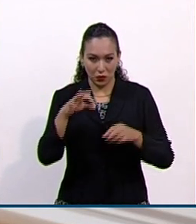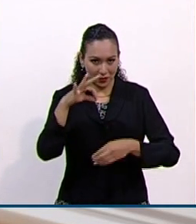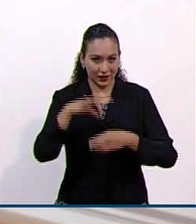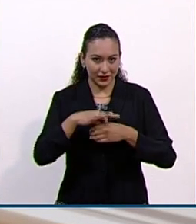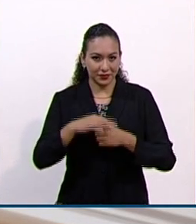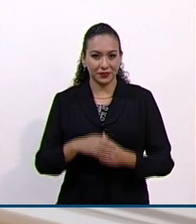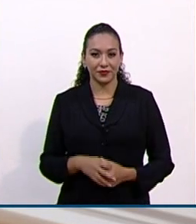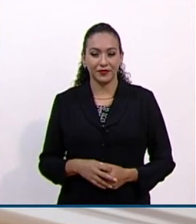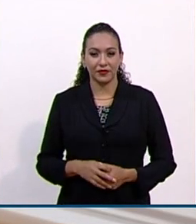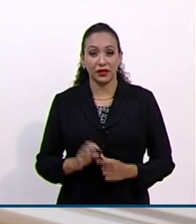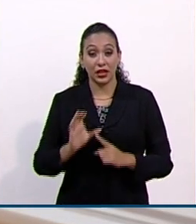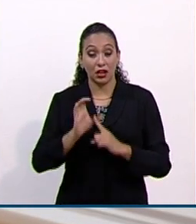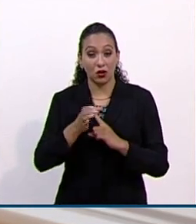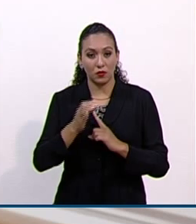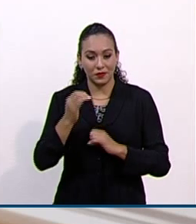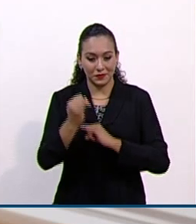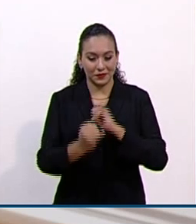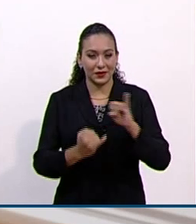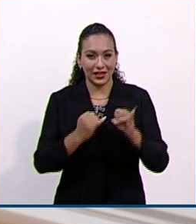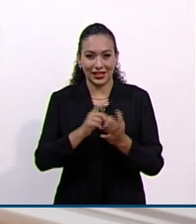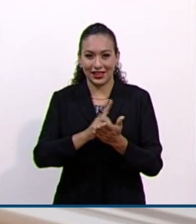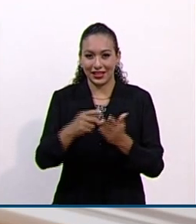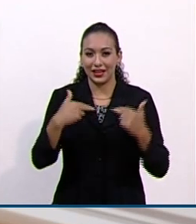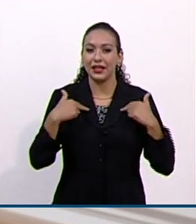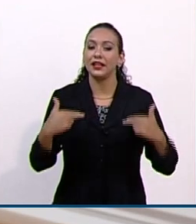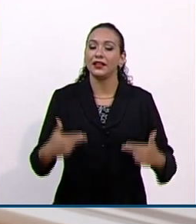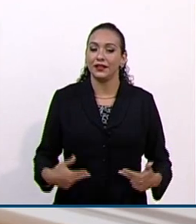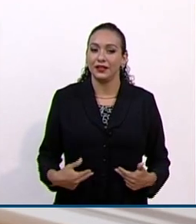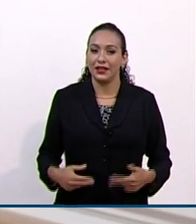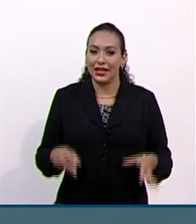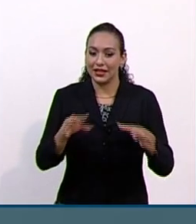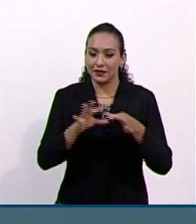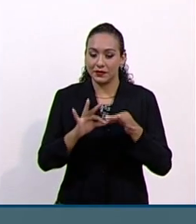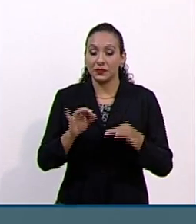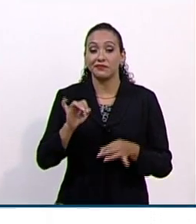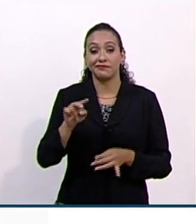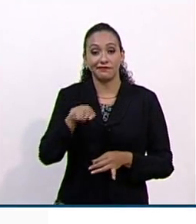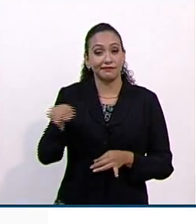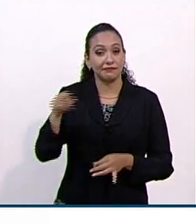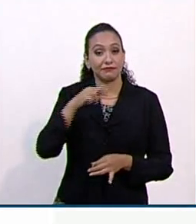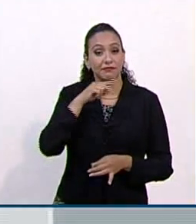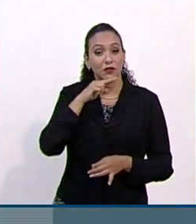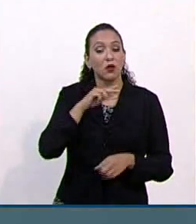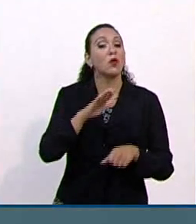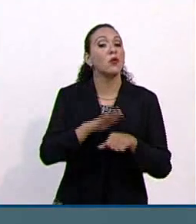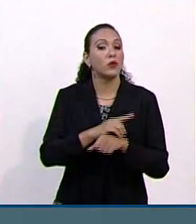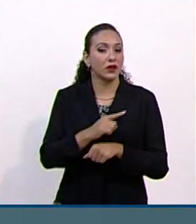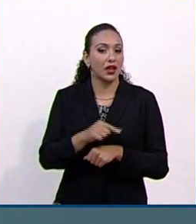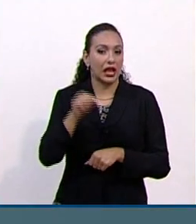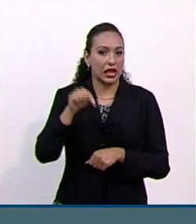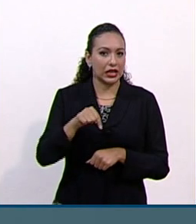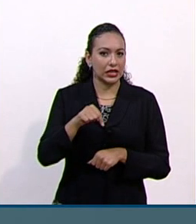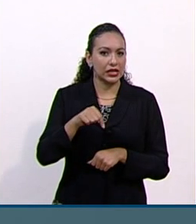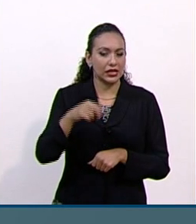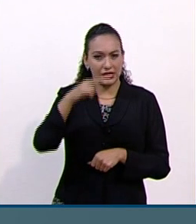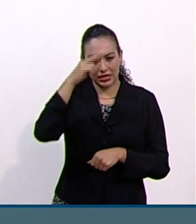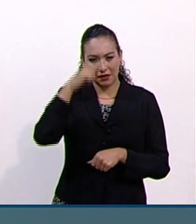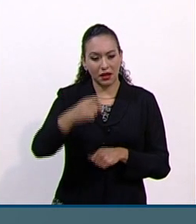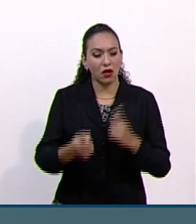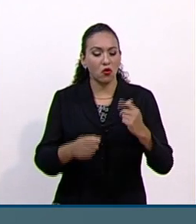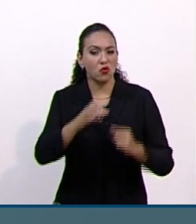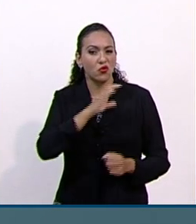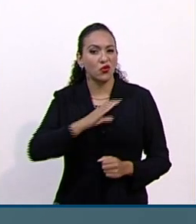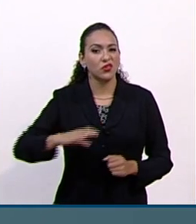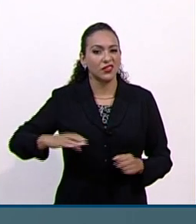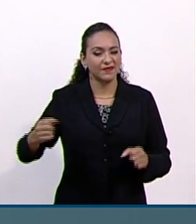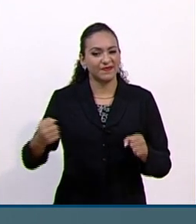la Comisión Interamericana de Derechos Humanos externó su preocupación por los distintos hechos violentos contra personas candidatas en